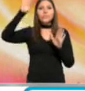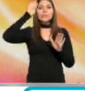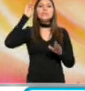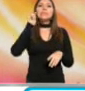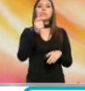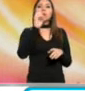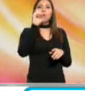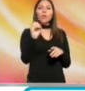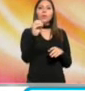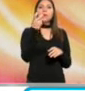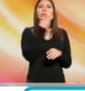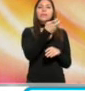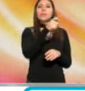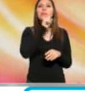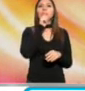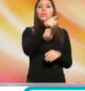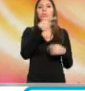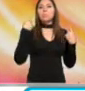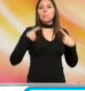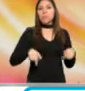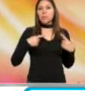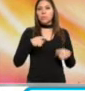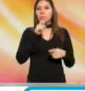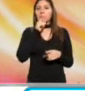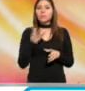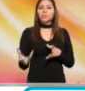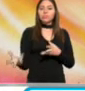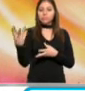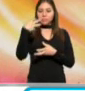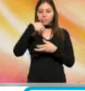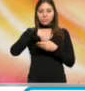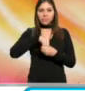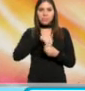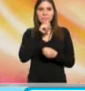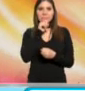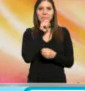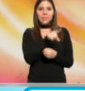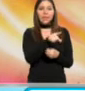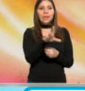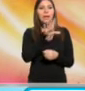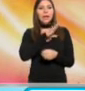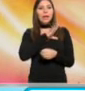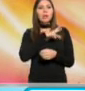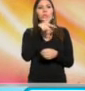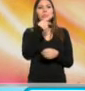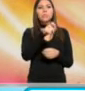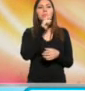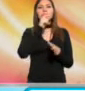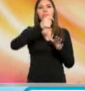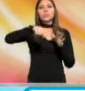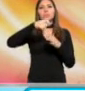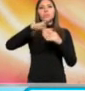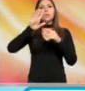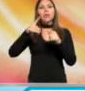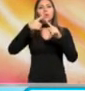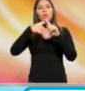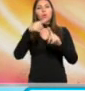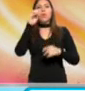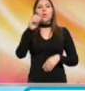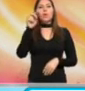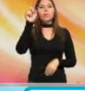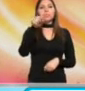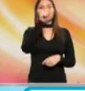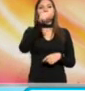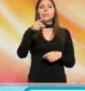la persona está muy envuelta en ella misma, pero además, si se fijan, hay cruces entre su mismo garabato que hace en la O. Eso